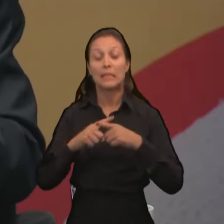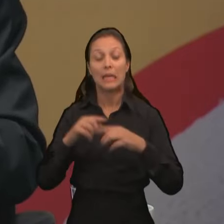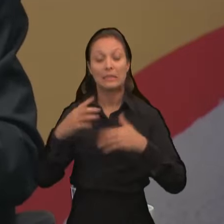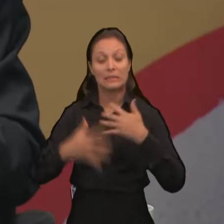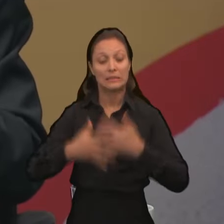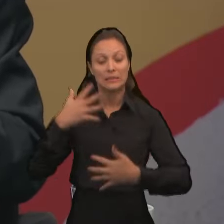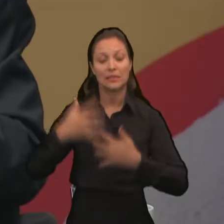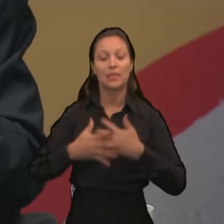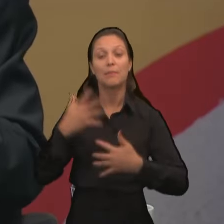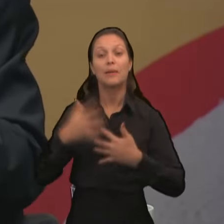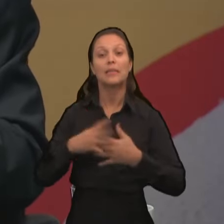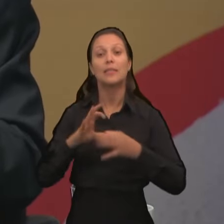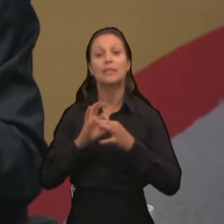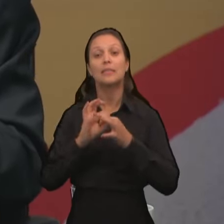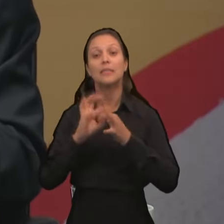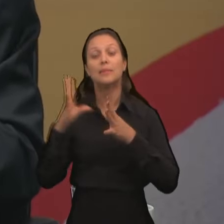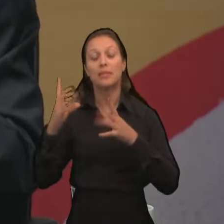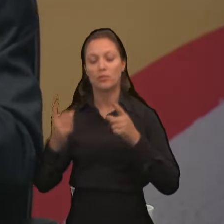libertad.